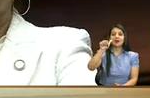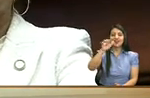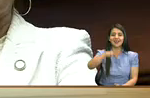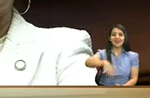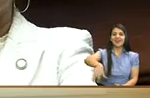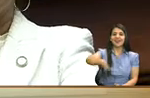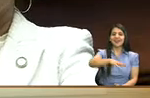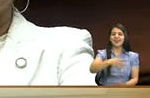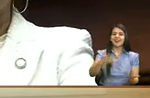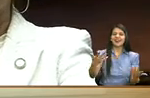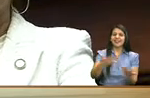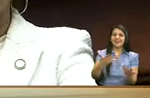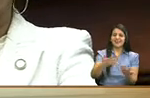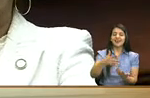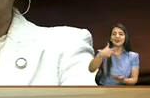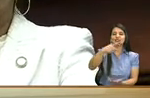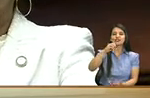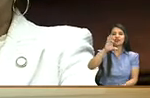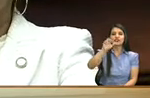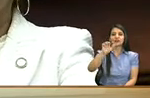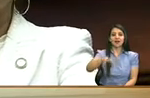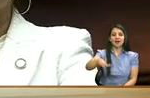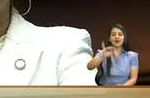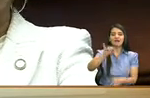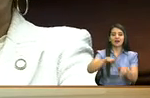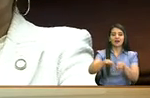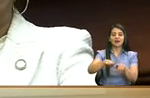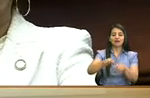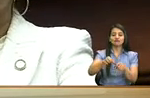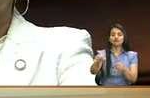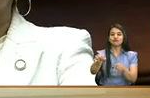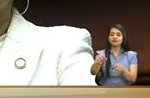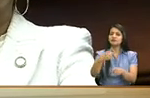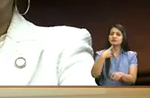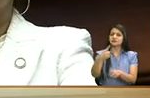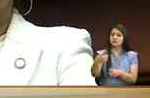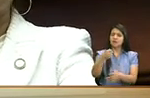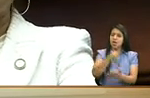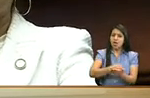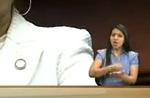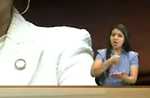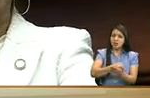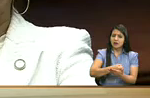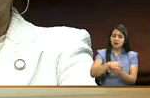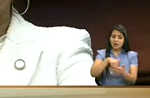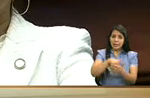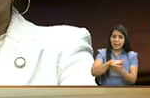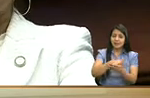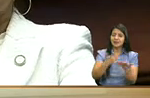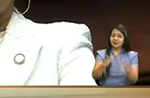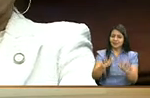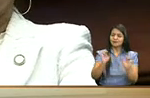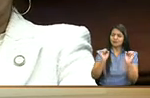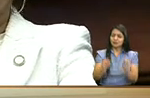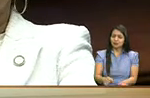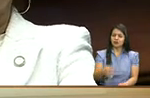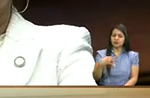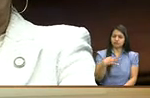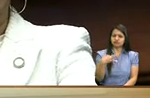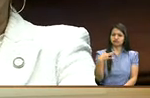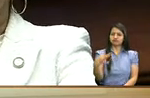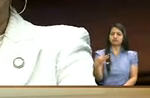del Chota, nos enseñó que no existen los límites cuando se tiene la voluntad y